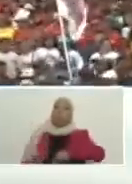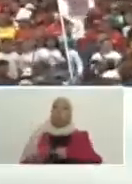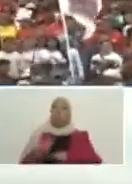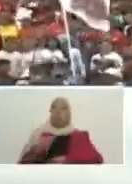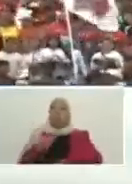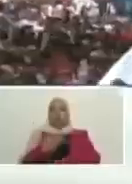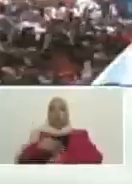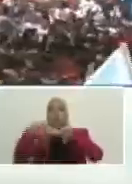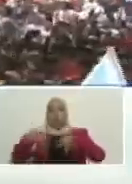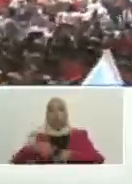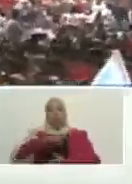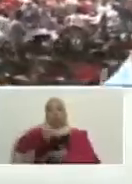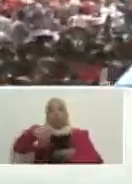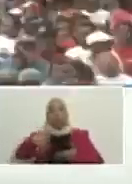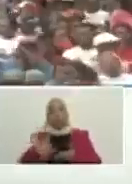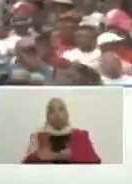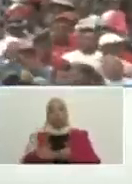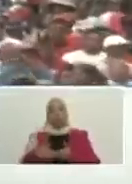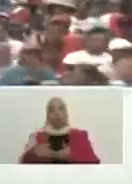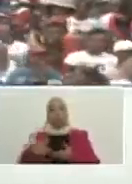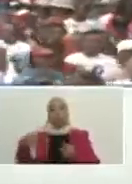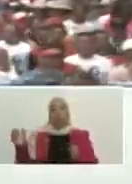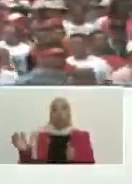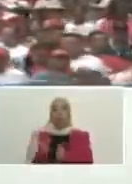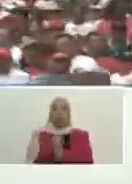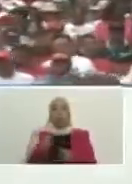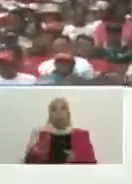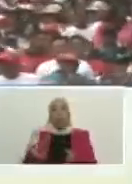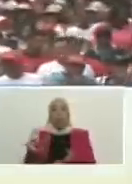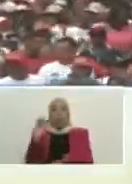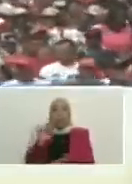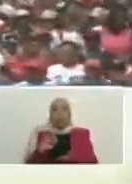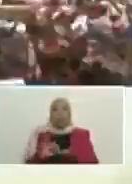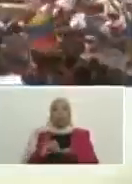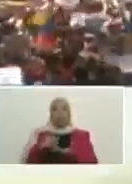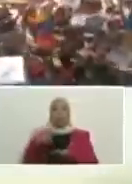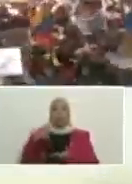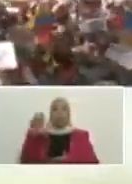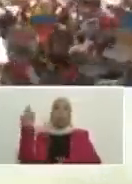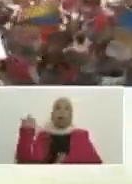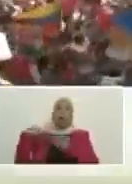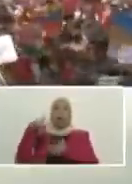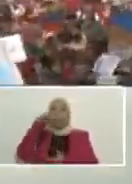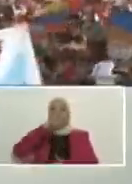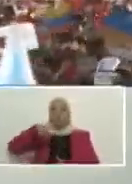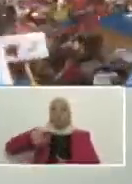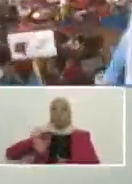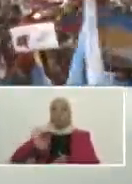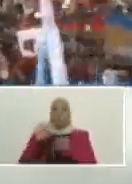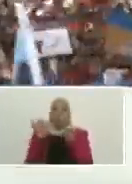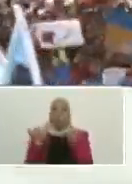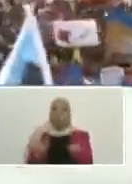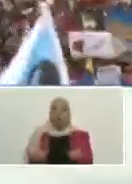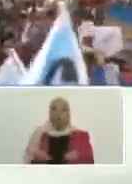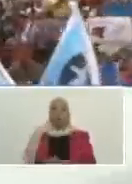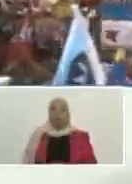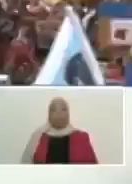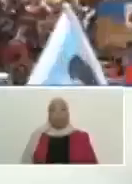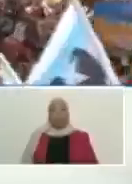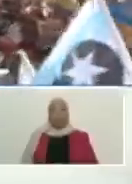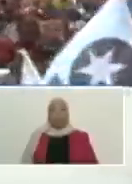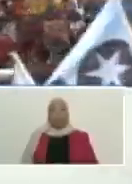nacional rescatada y revalorada desde entonces hasta nuestros días.